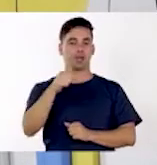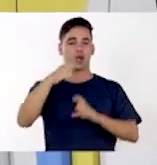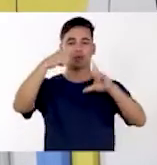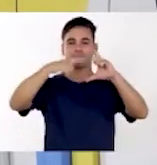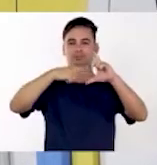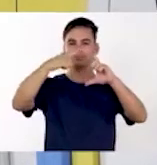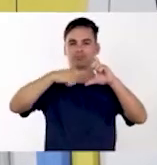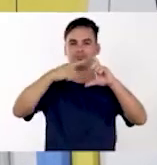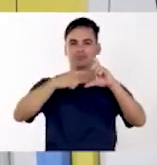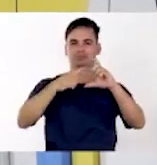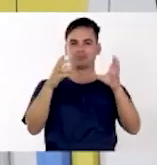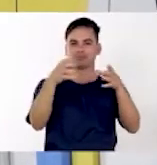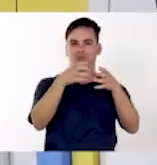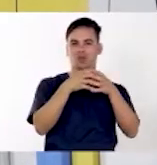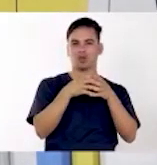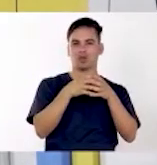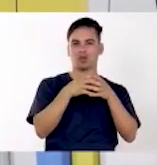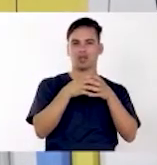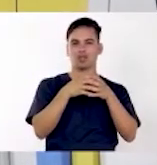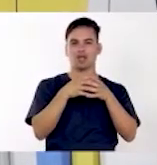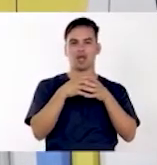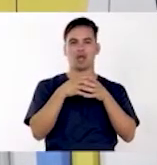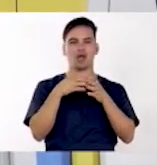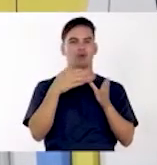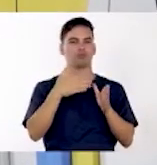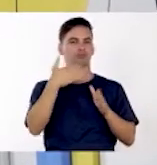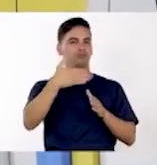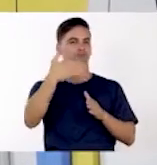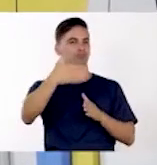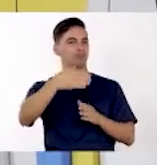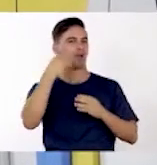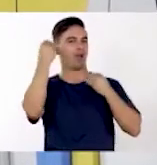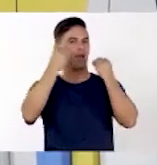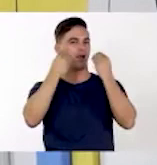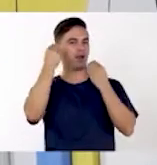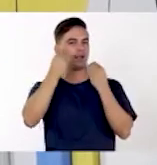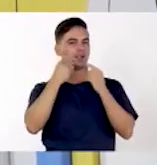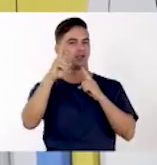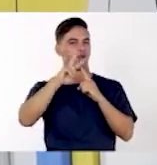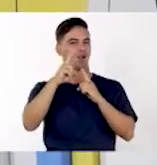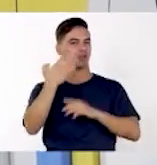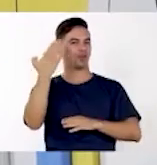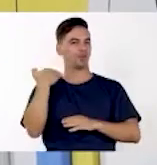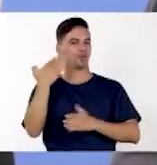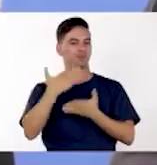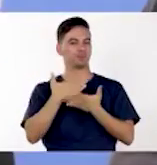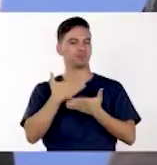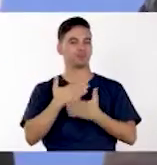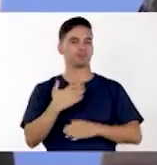unidades que hemos ido analizando en encuentros anteriores.